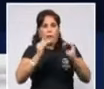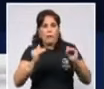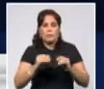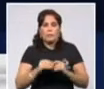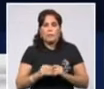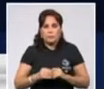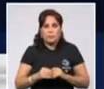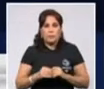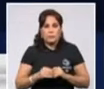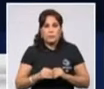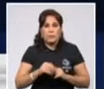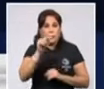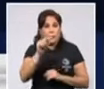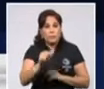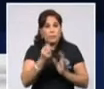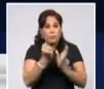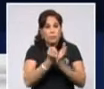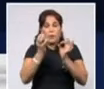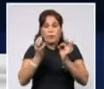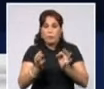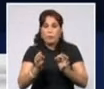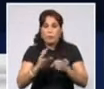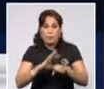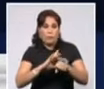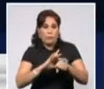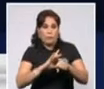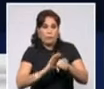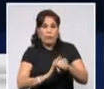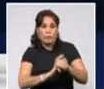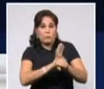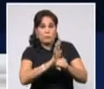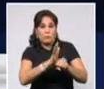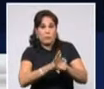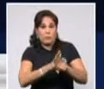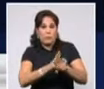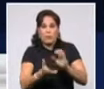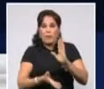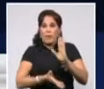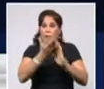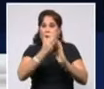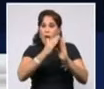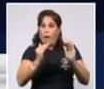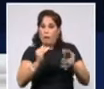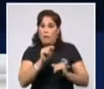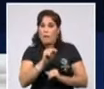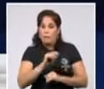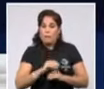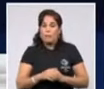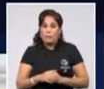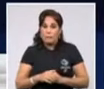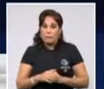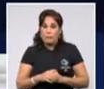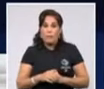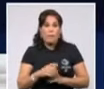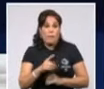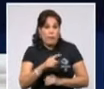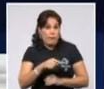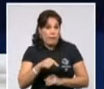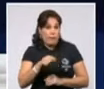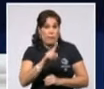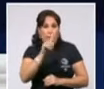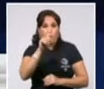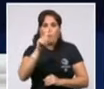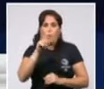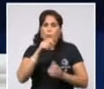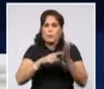de pacientes diagnosticados con la COVID. Estamos hablando de la alta clínica, los cuales son 1 de Pinar